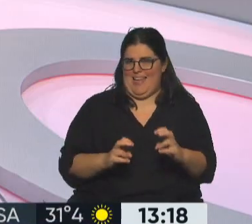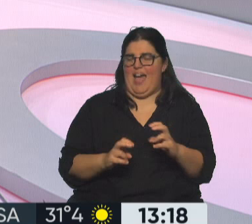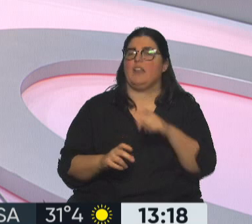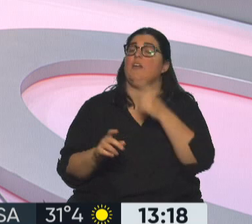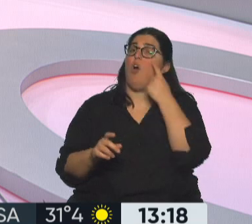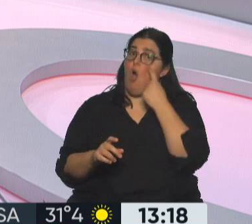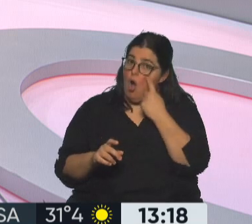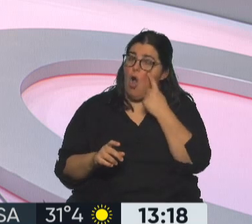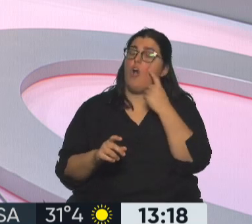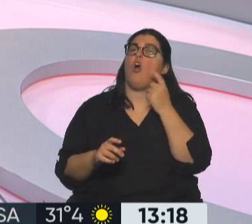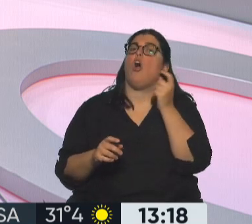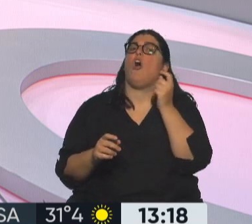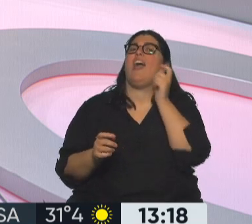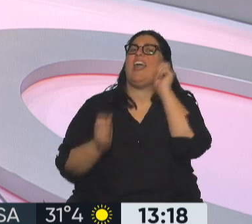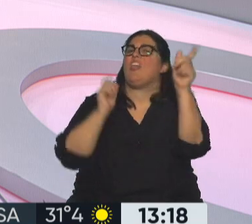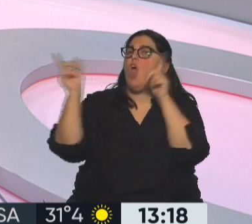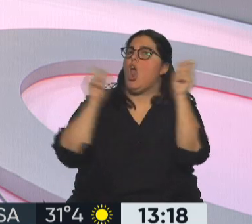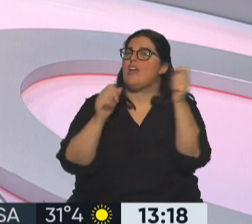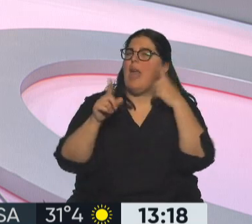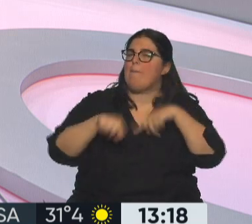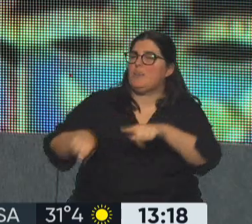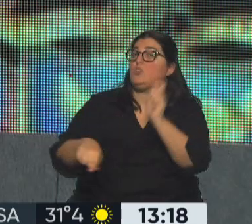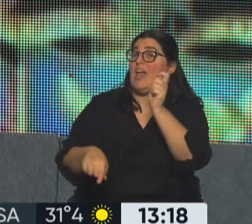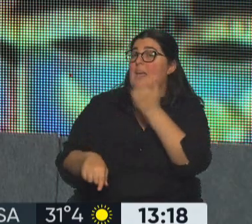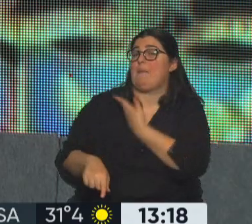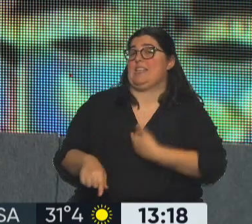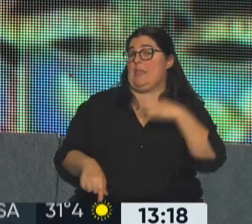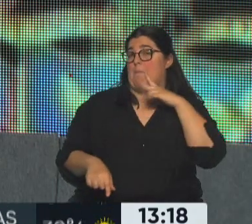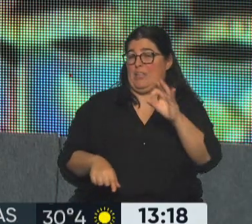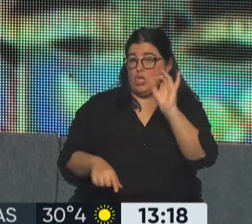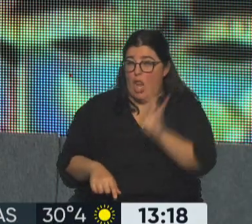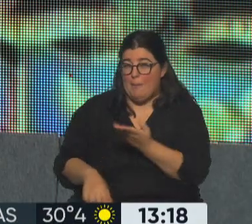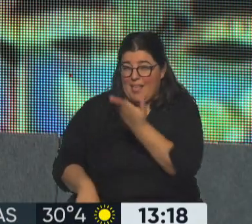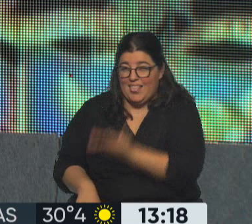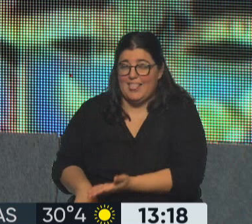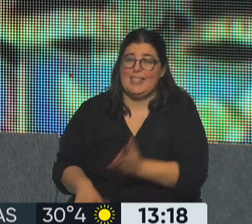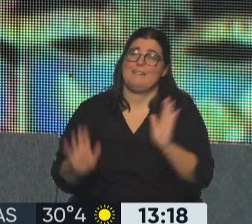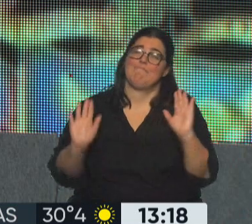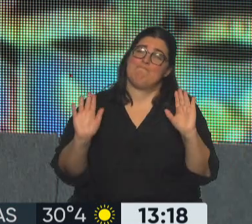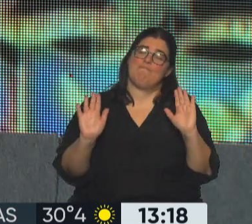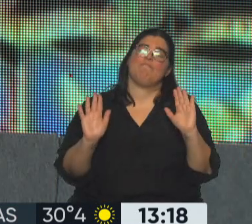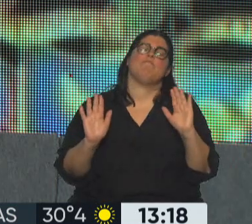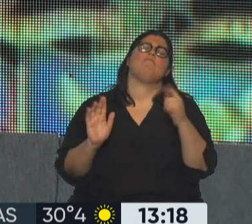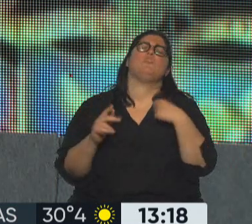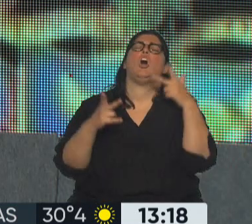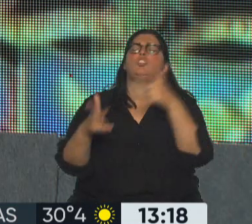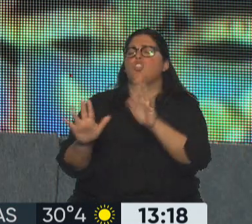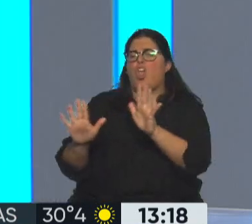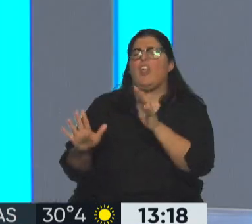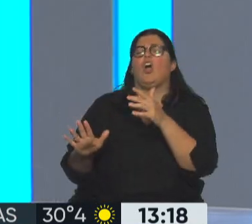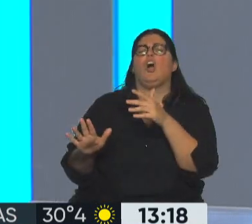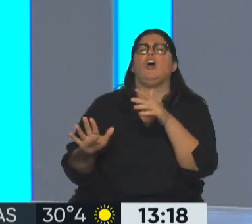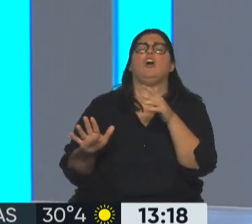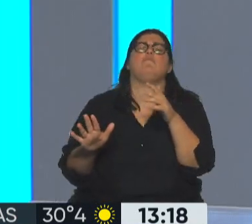lo persigan solo a Petro por este tema. No, digo que hay efectivamente un dinero ilegal de la política desde entonces.